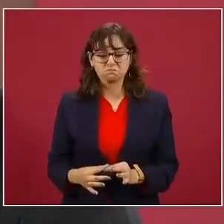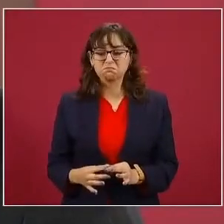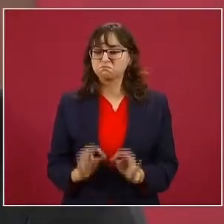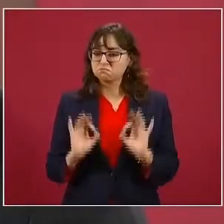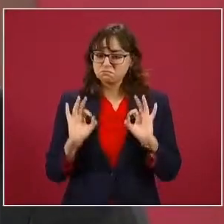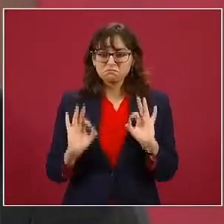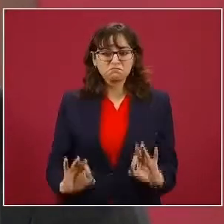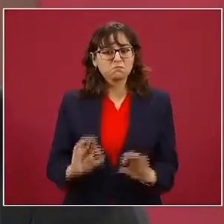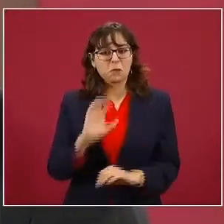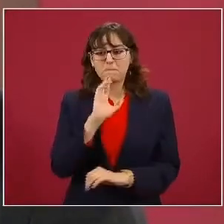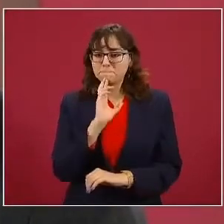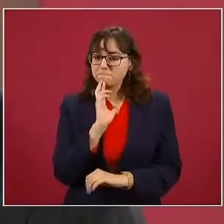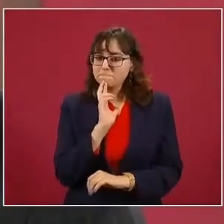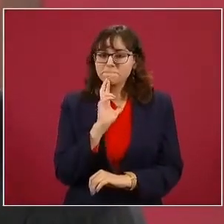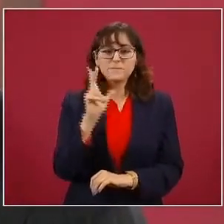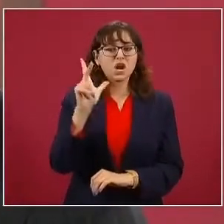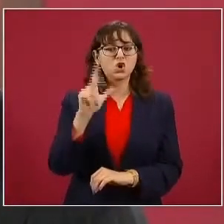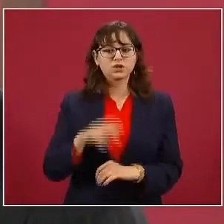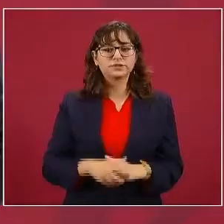mejor,